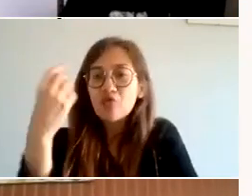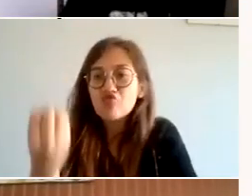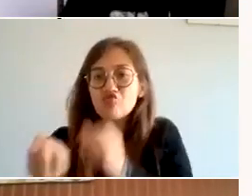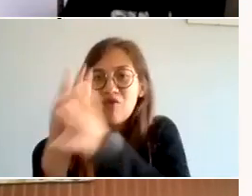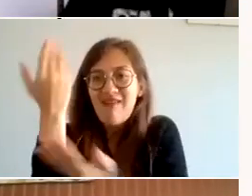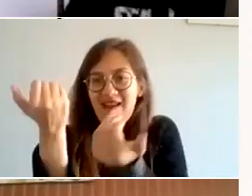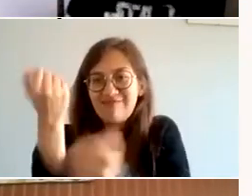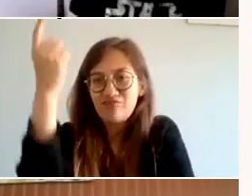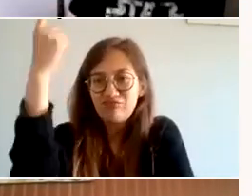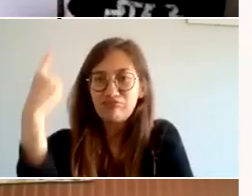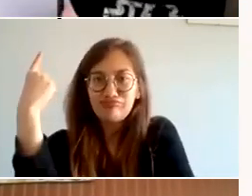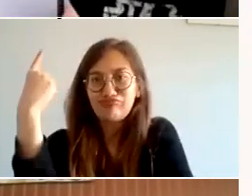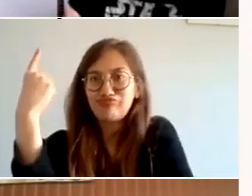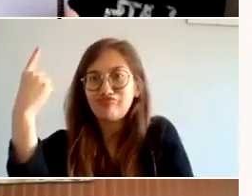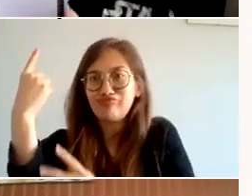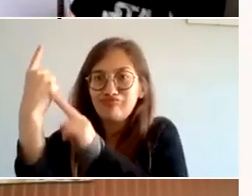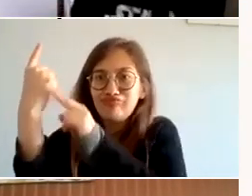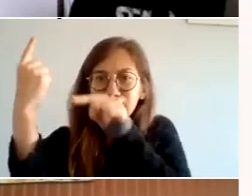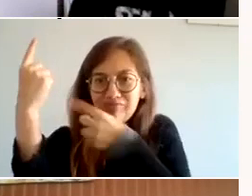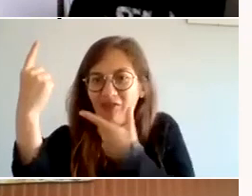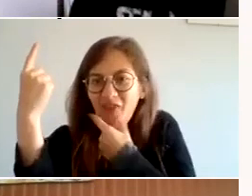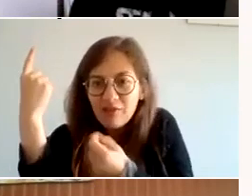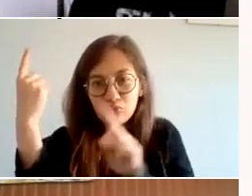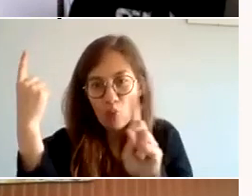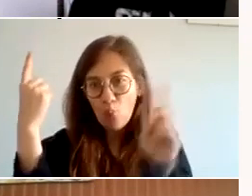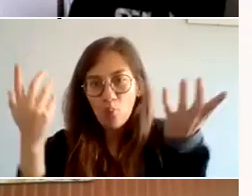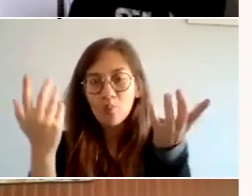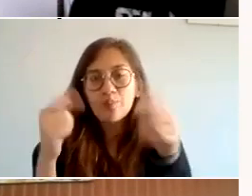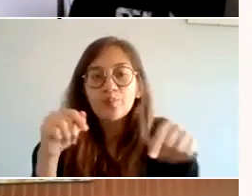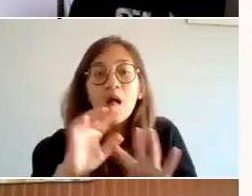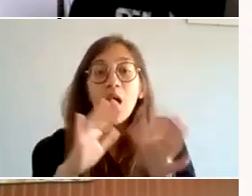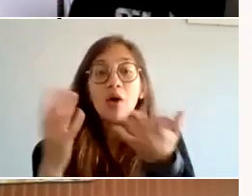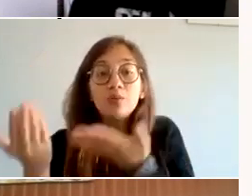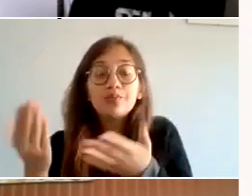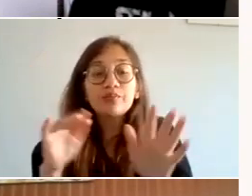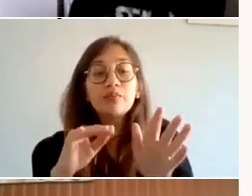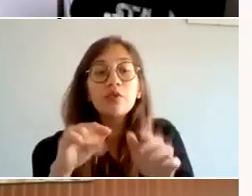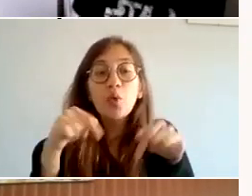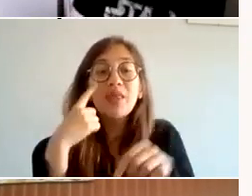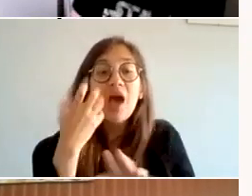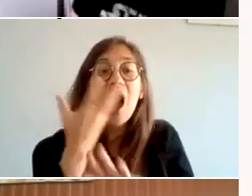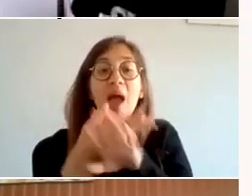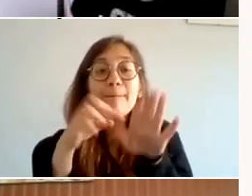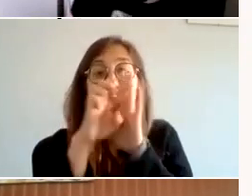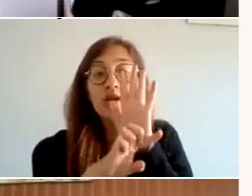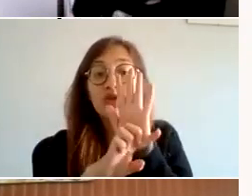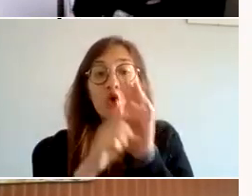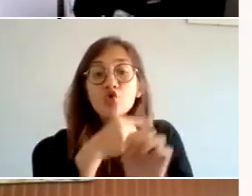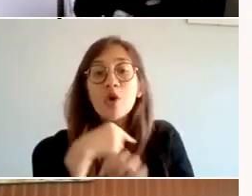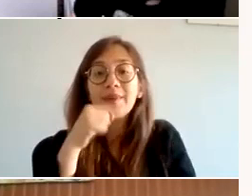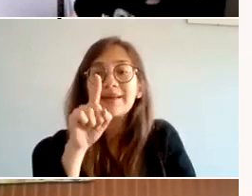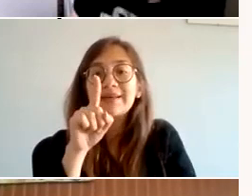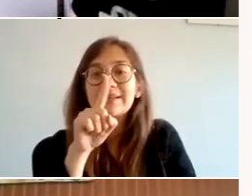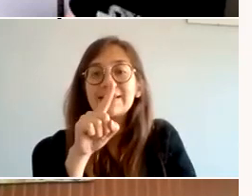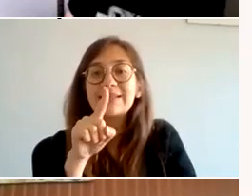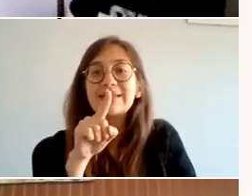Hoy en día existe un proyecto que se llama Starlink, que es